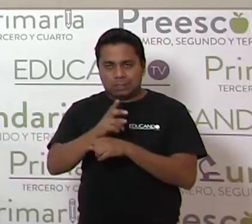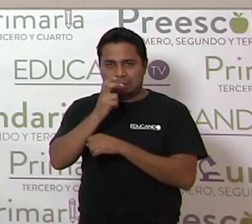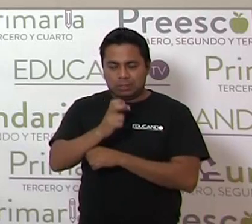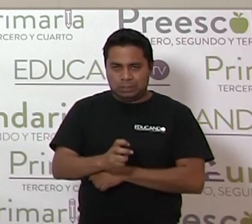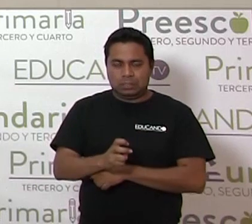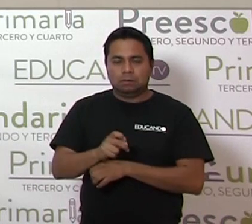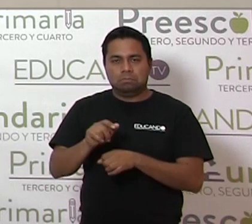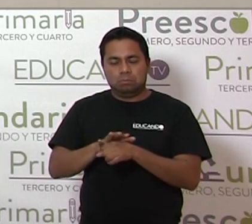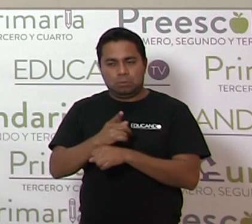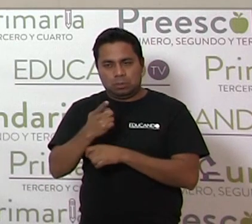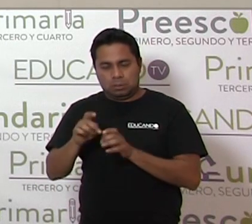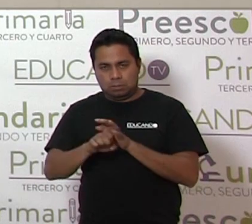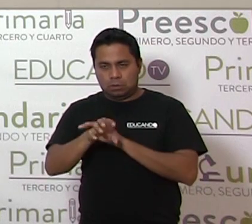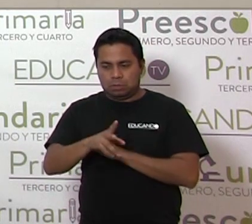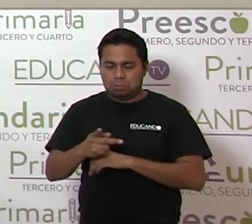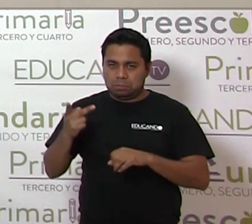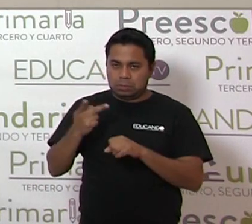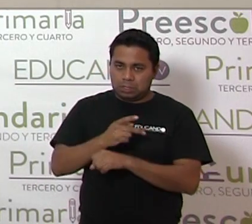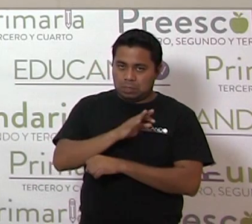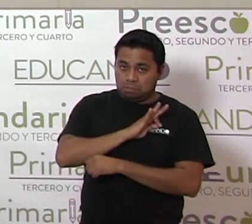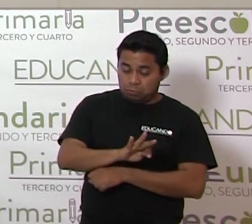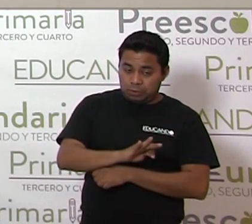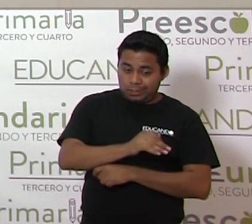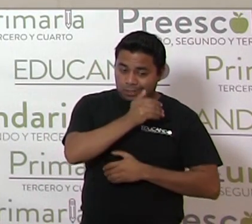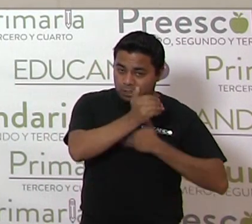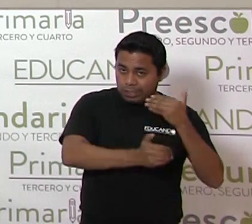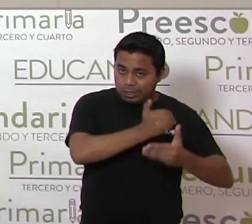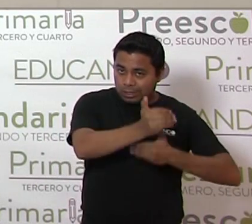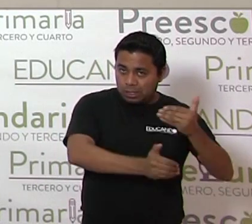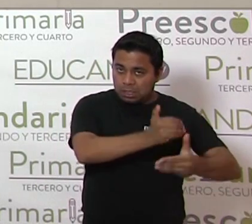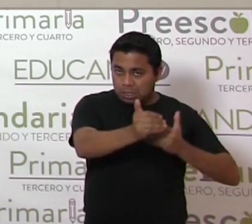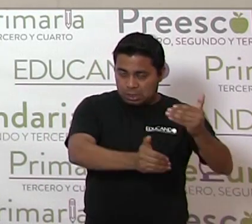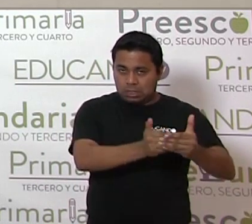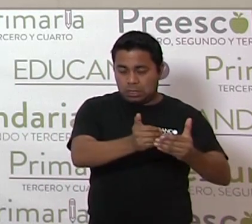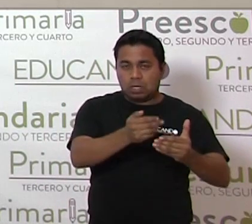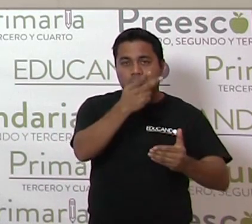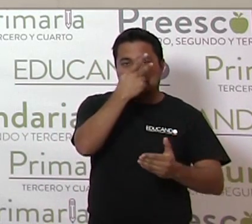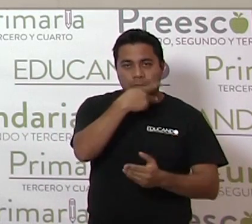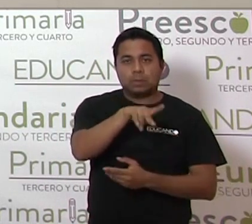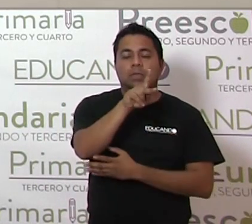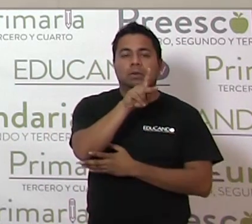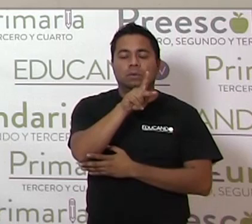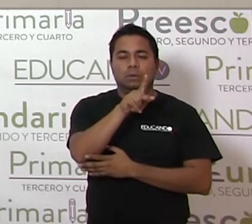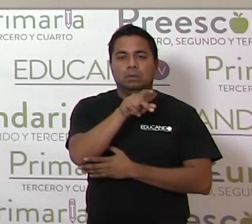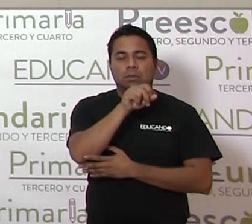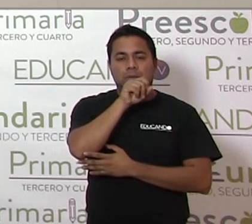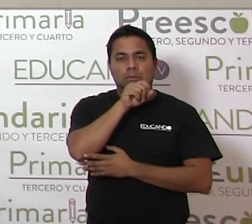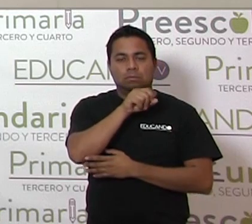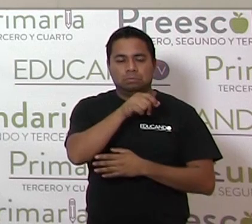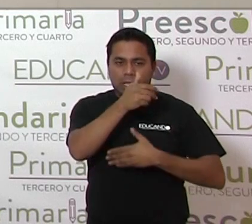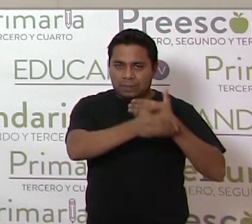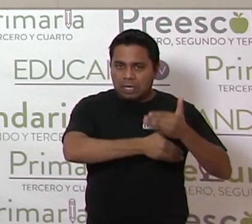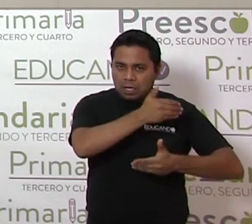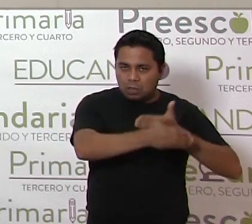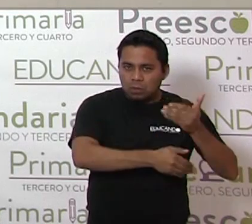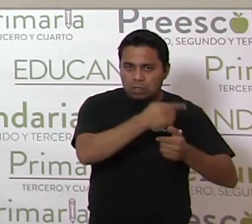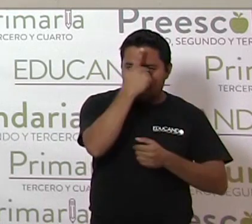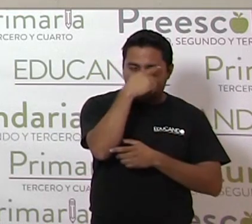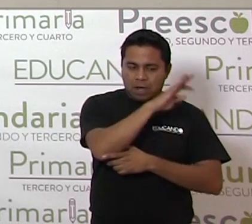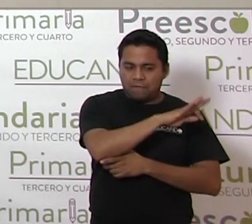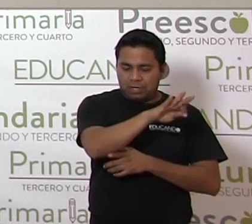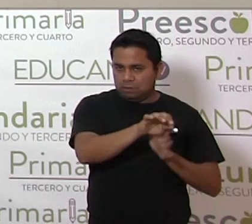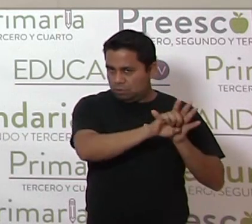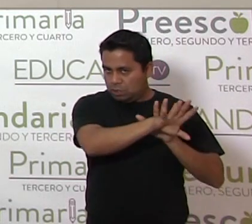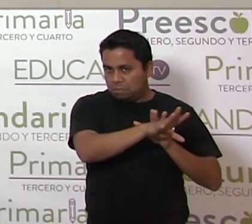puede ocurrir que son diacrónicos, bien, pero son diacrónicos en fecha,